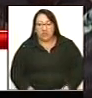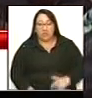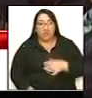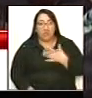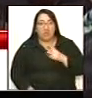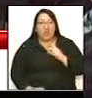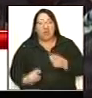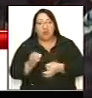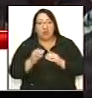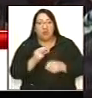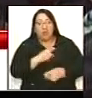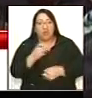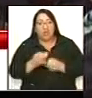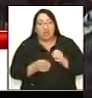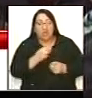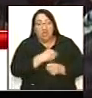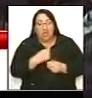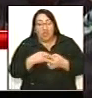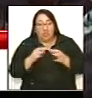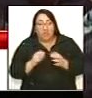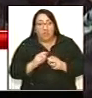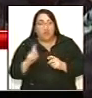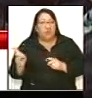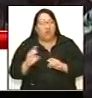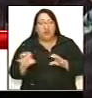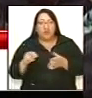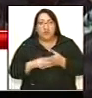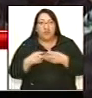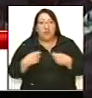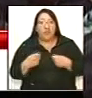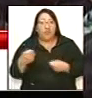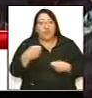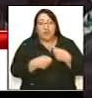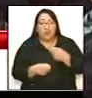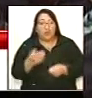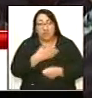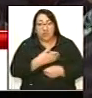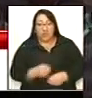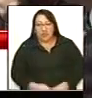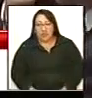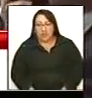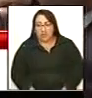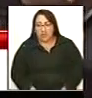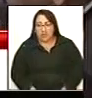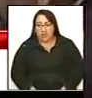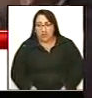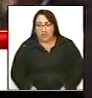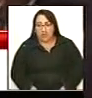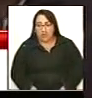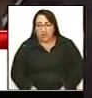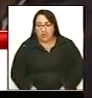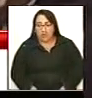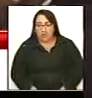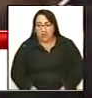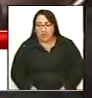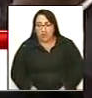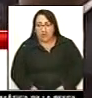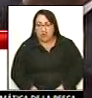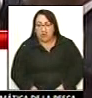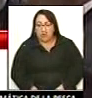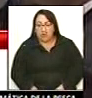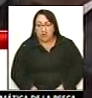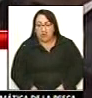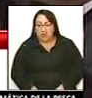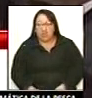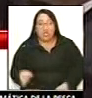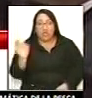presupuesto del Poder Judicial y del Ministerio Público no haya gasto de inversión, Presidenta. Eso es un absurdo. En ningún país